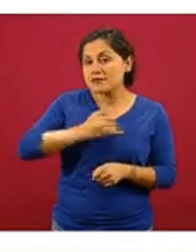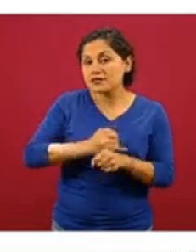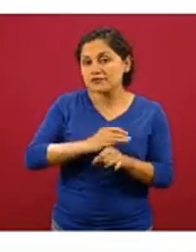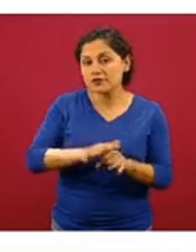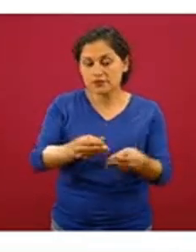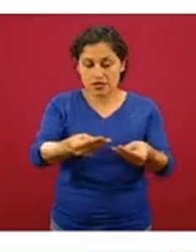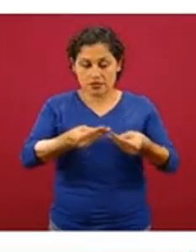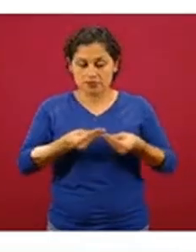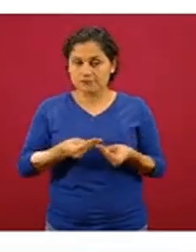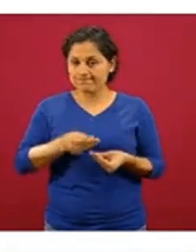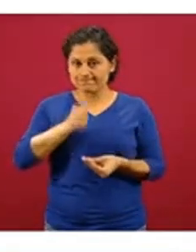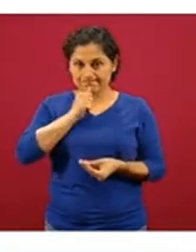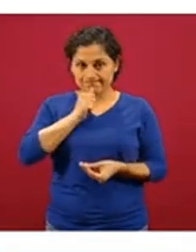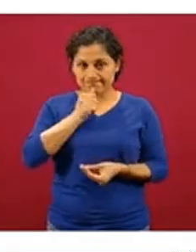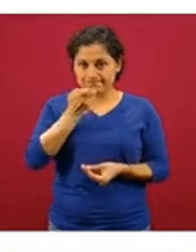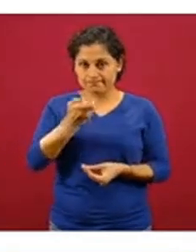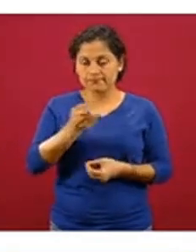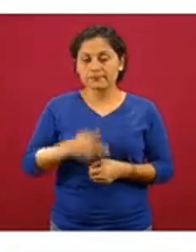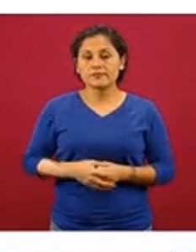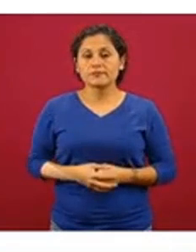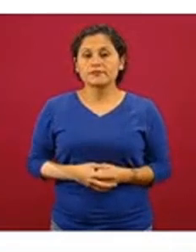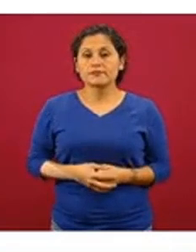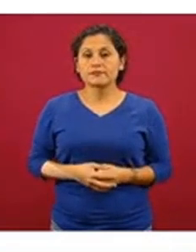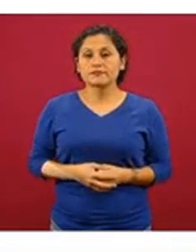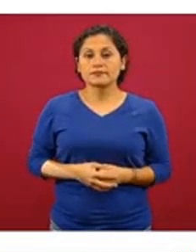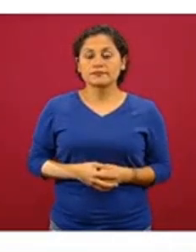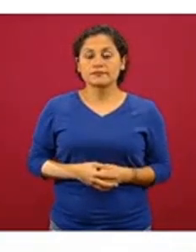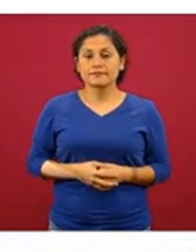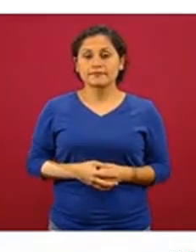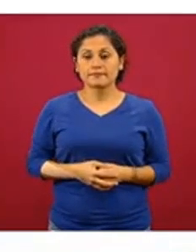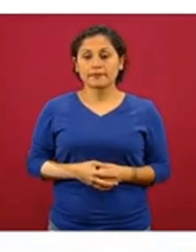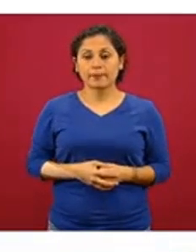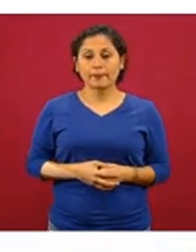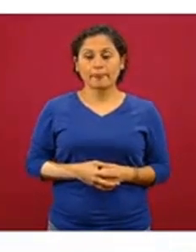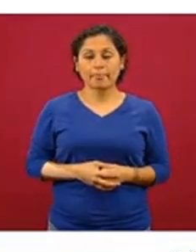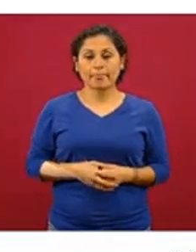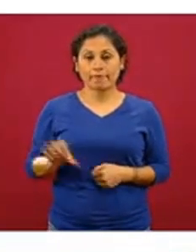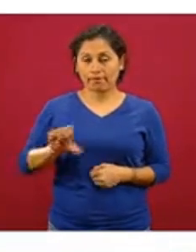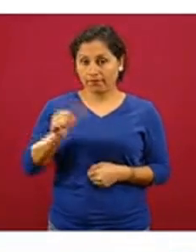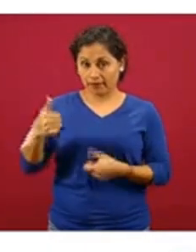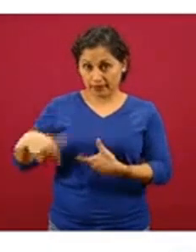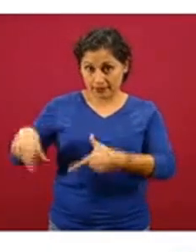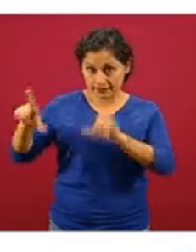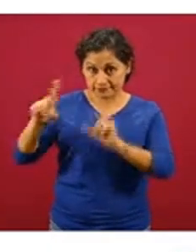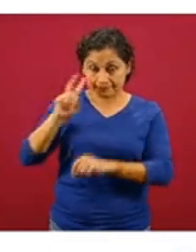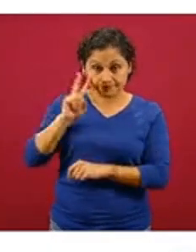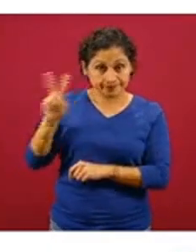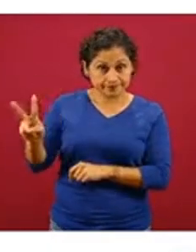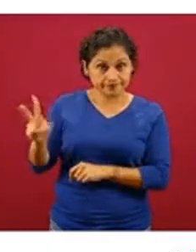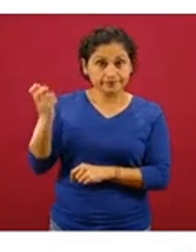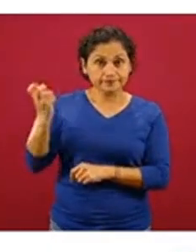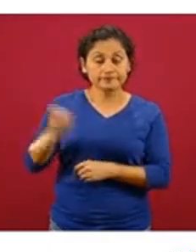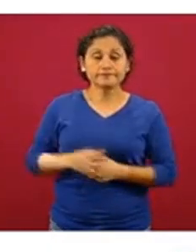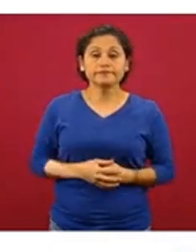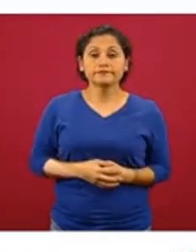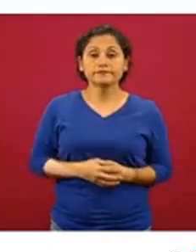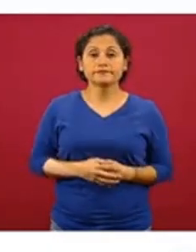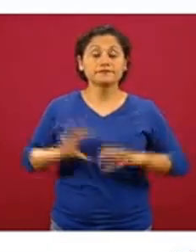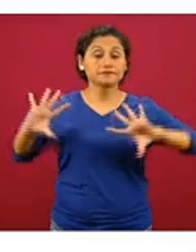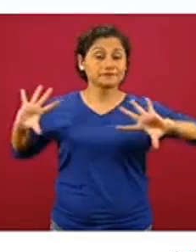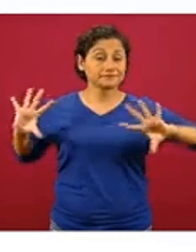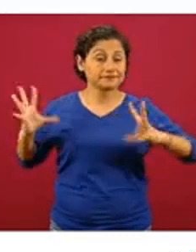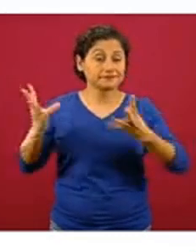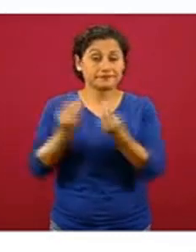de los casos sospechosos. La siguiente. Y aquí el proceso de